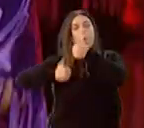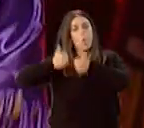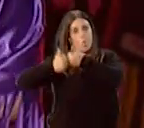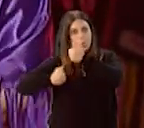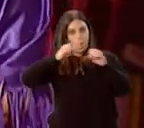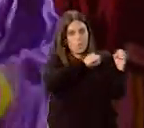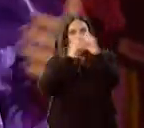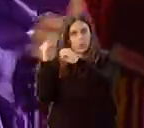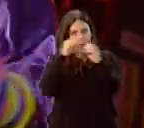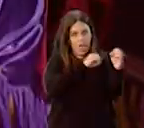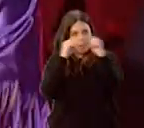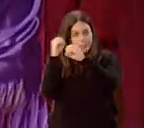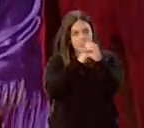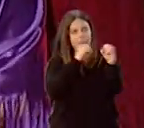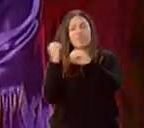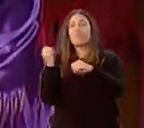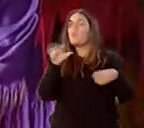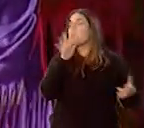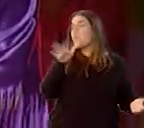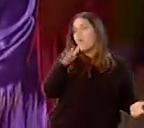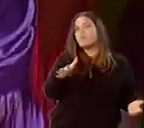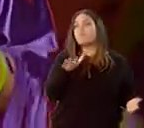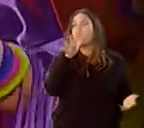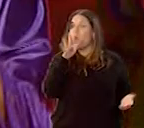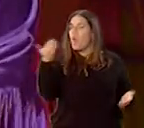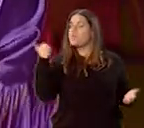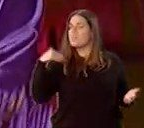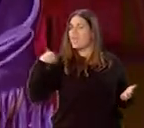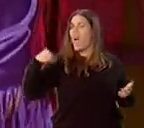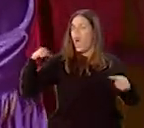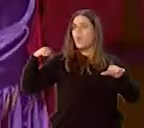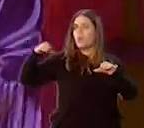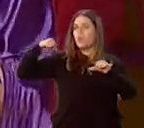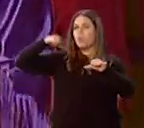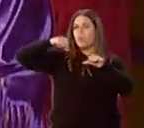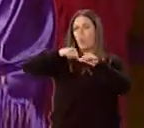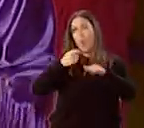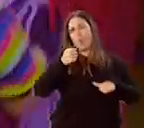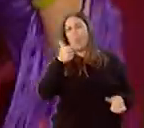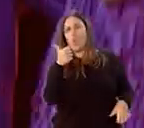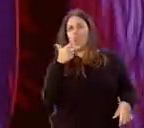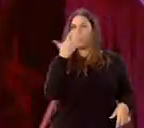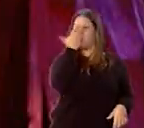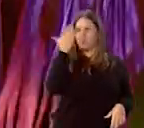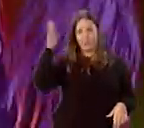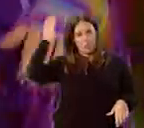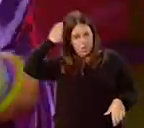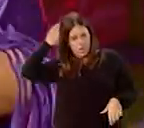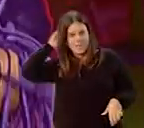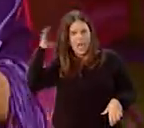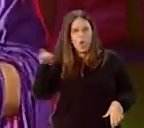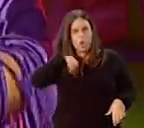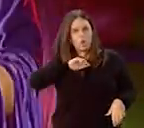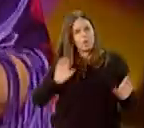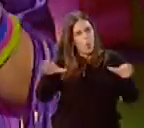murgas básicamente porque llevamos ya un tiempito viendo un poco de hipocresía de nuestra parte los murgueros